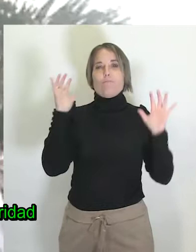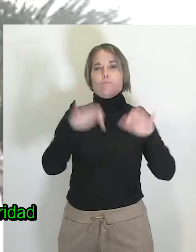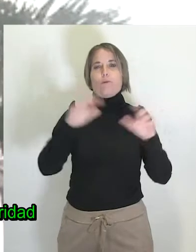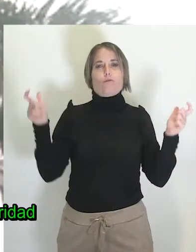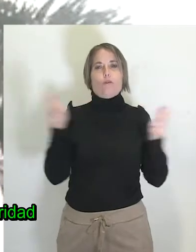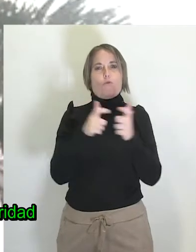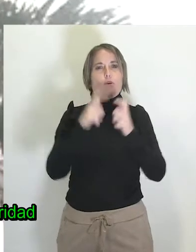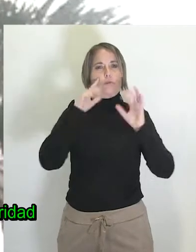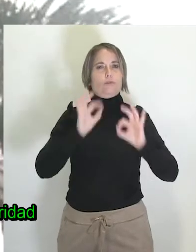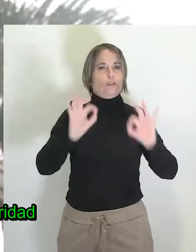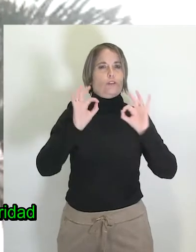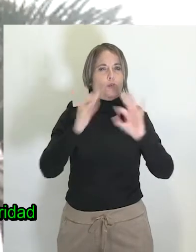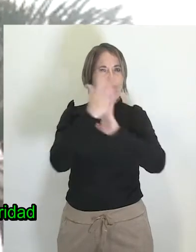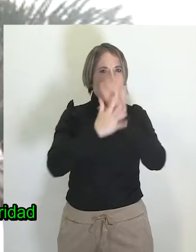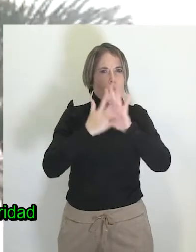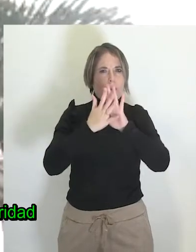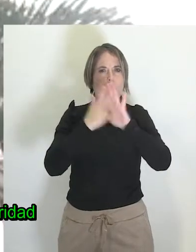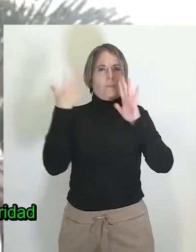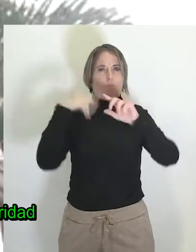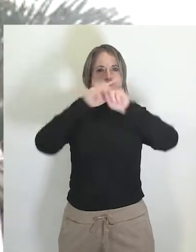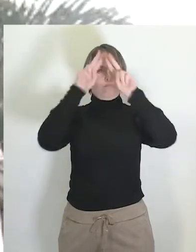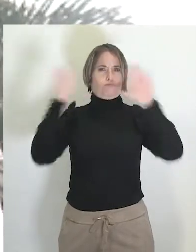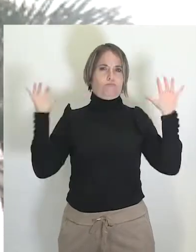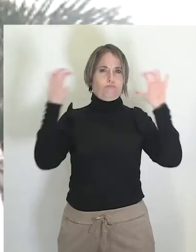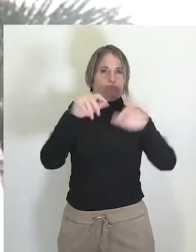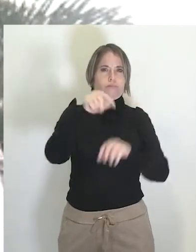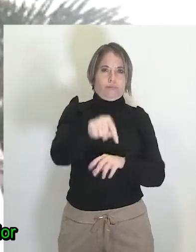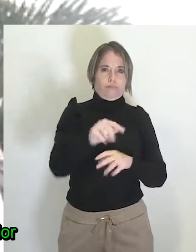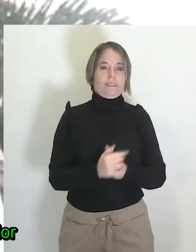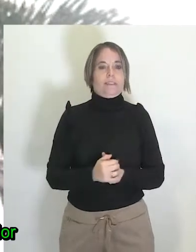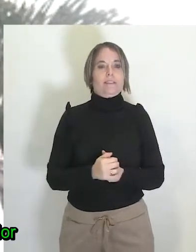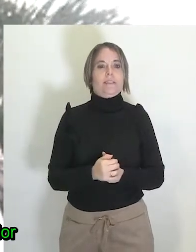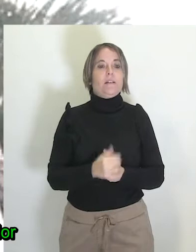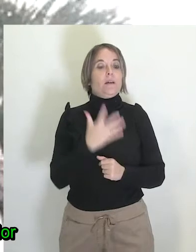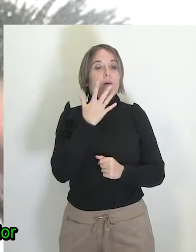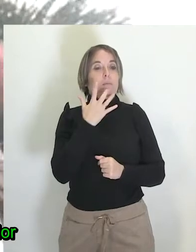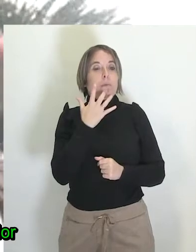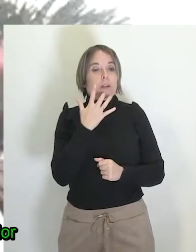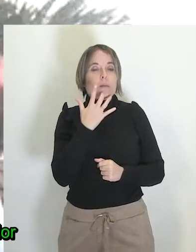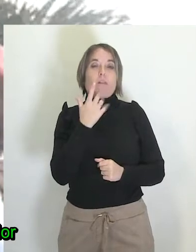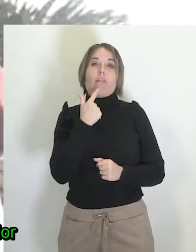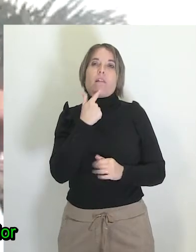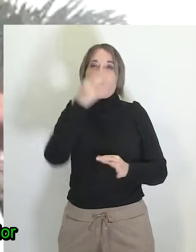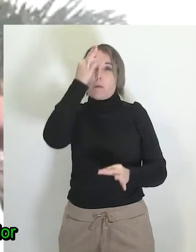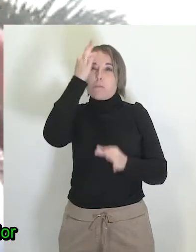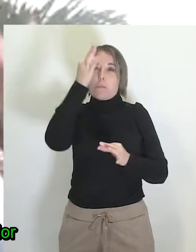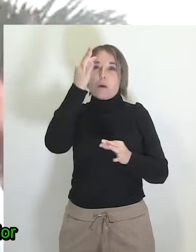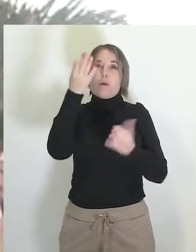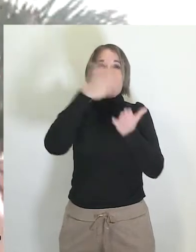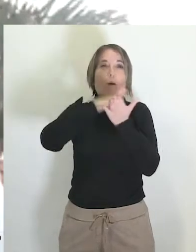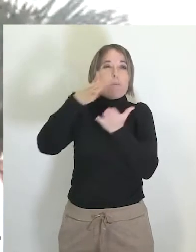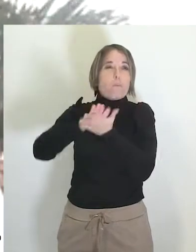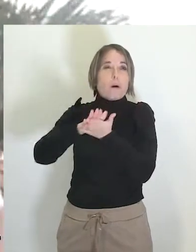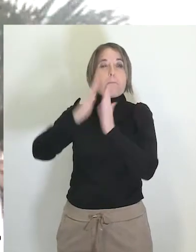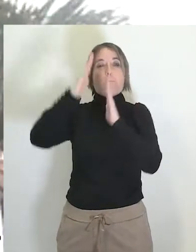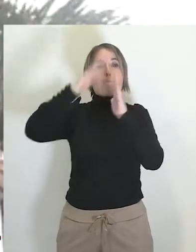sobre seguridad a nivel de la región. Y, por ejemplo, reportaba una tasa de homicidios